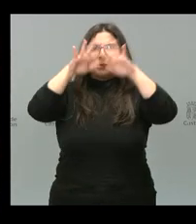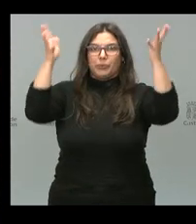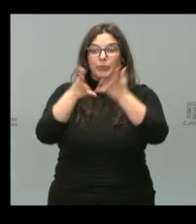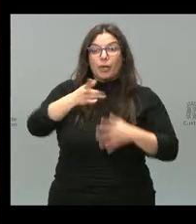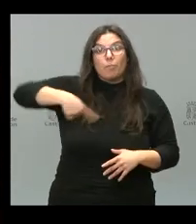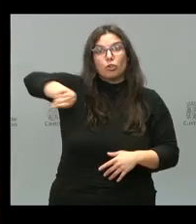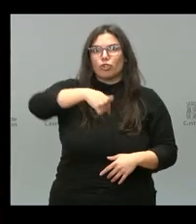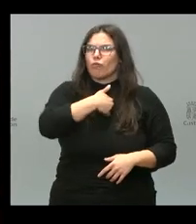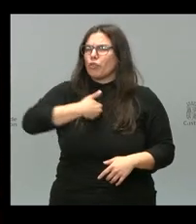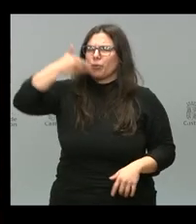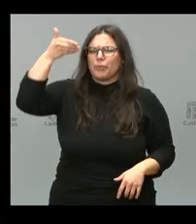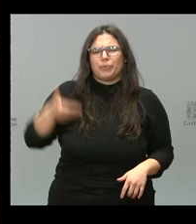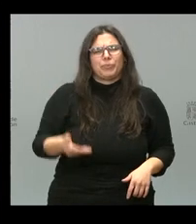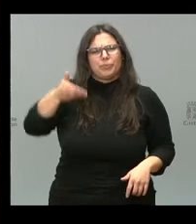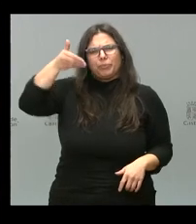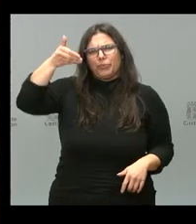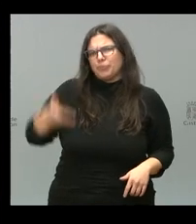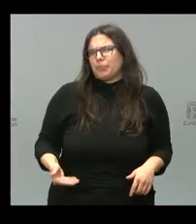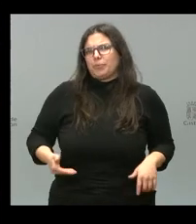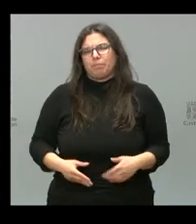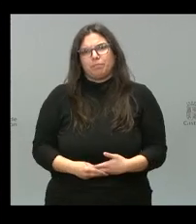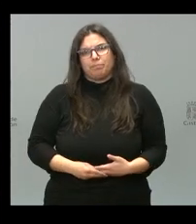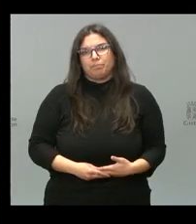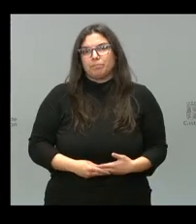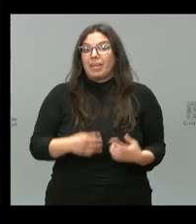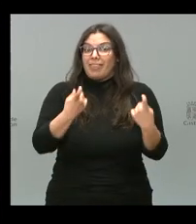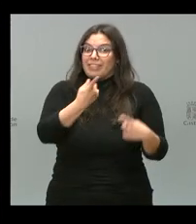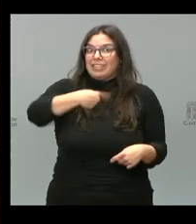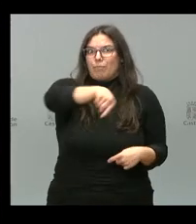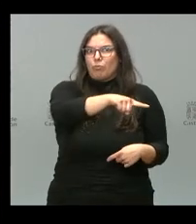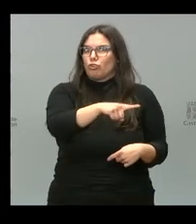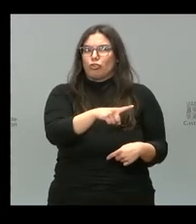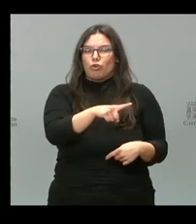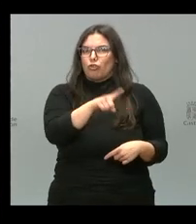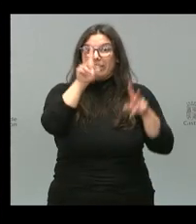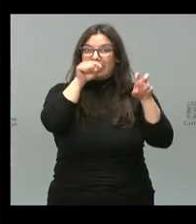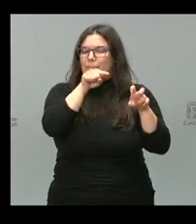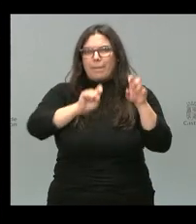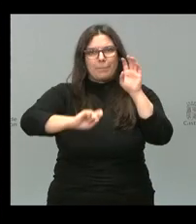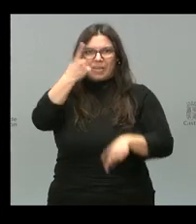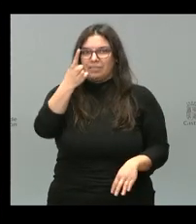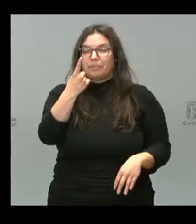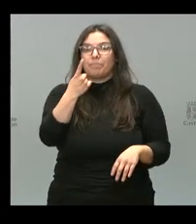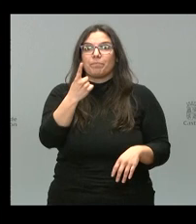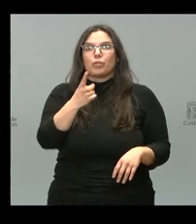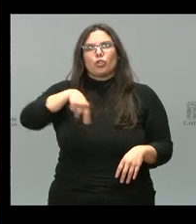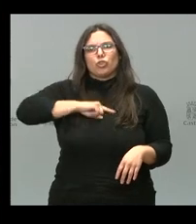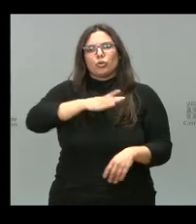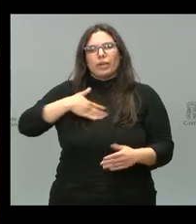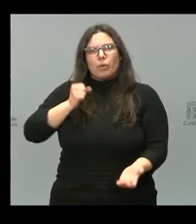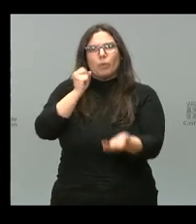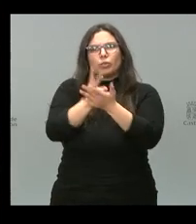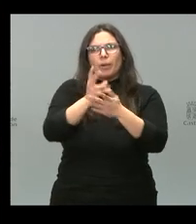importante Ahí es donde desde luego os necesitamos más que nunca queremos hacer una apuesta por la